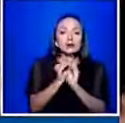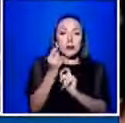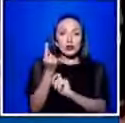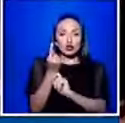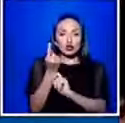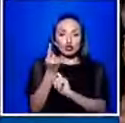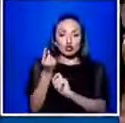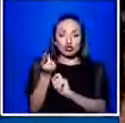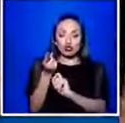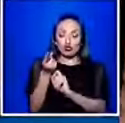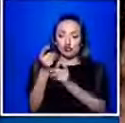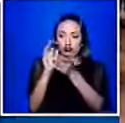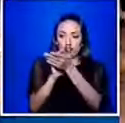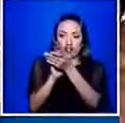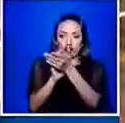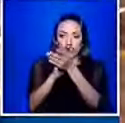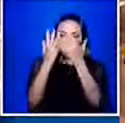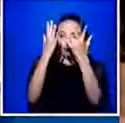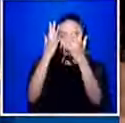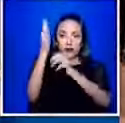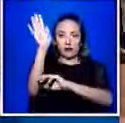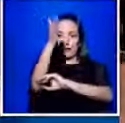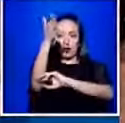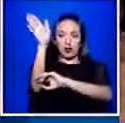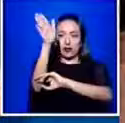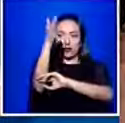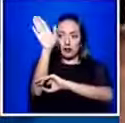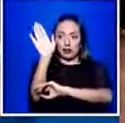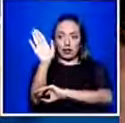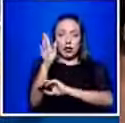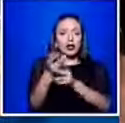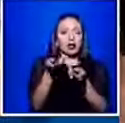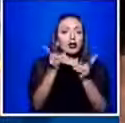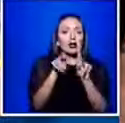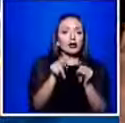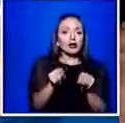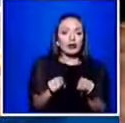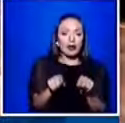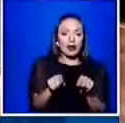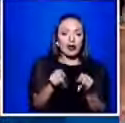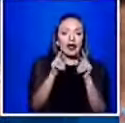solamente realza los símbolos patrios, en este caso la bandera nacional, sino también